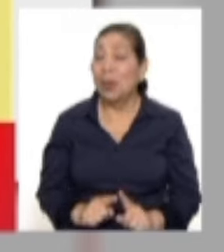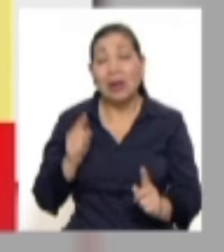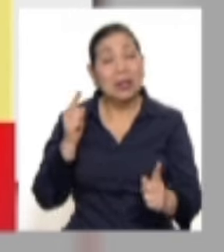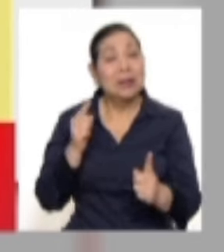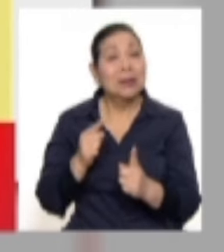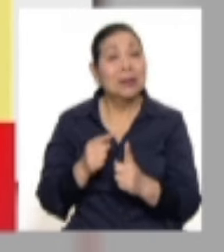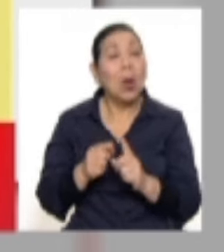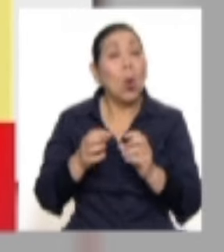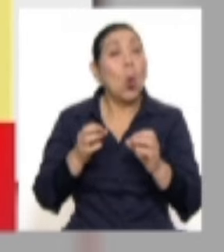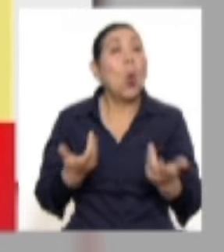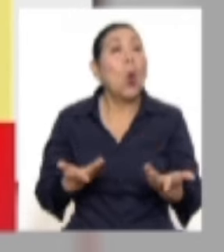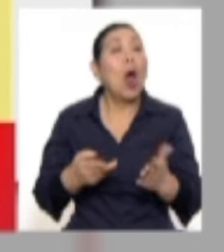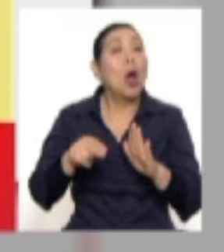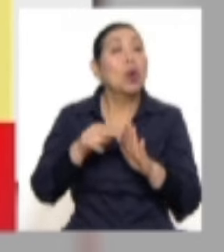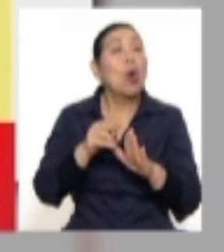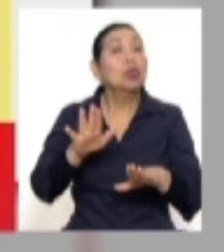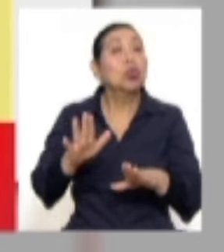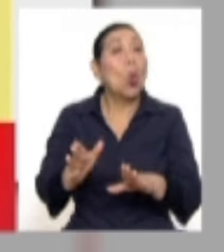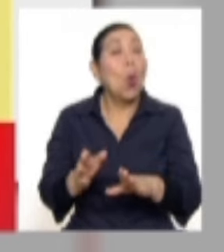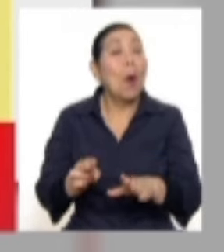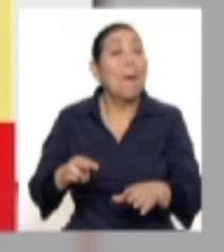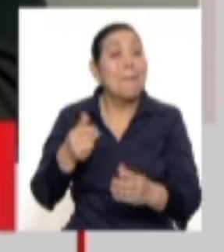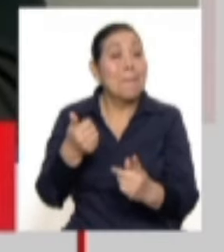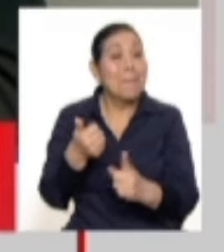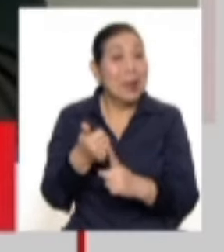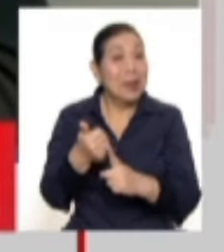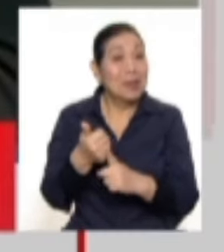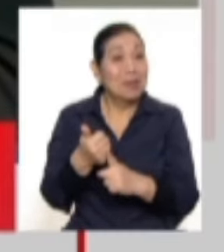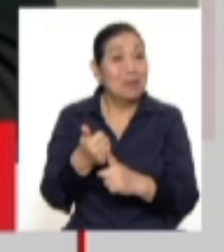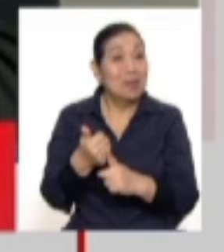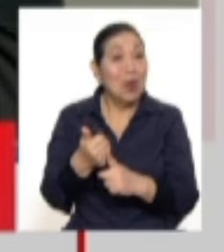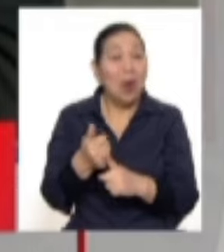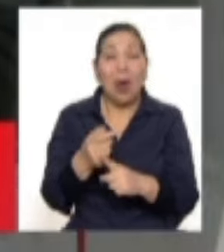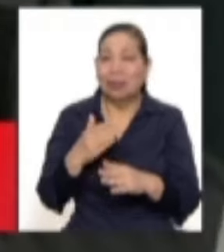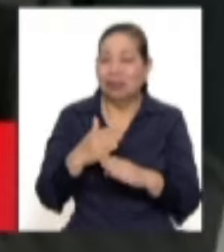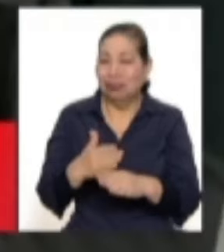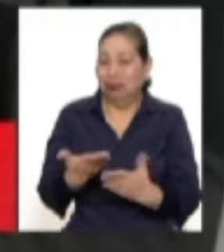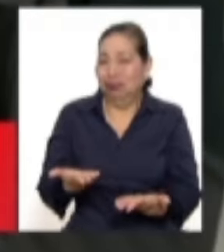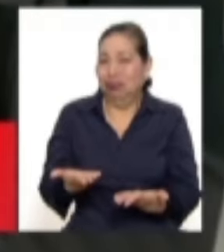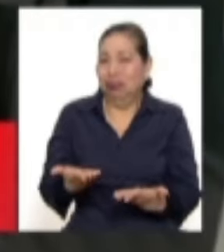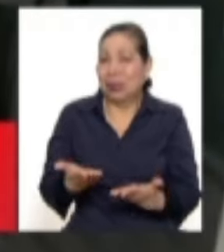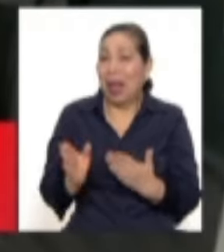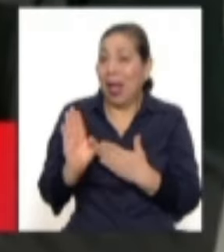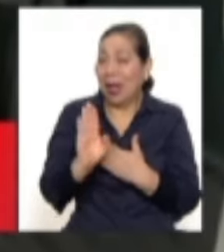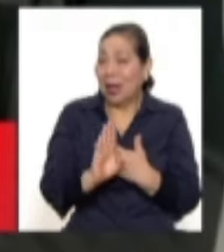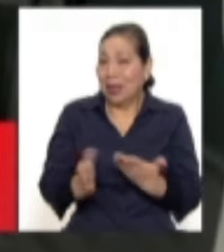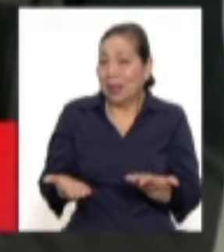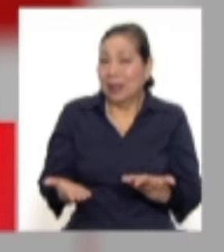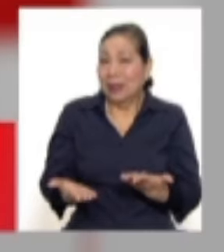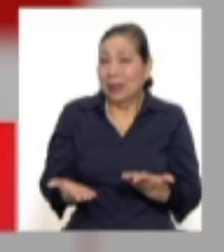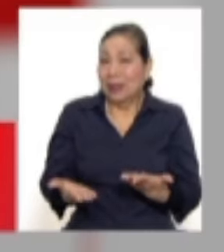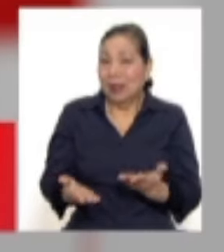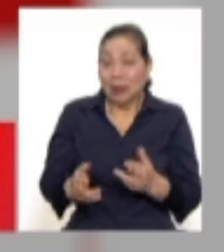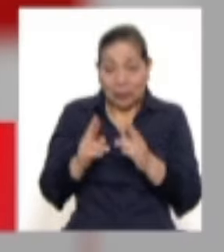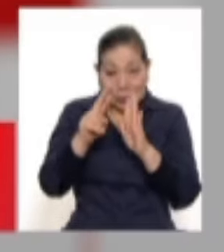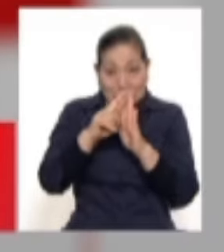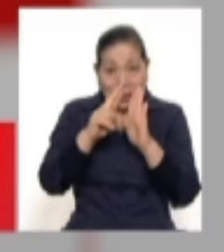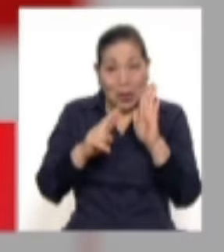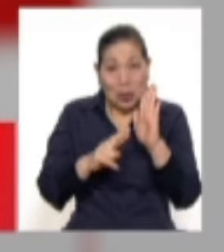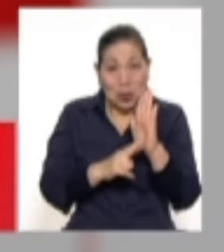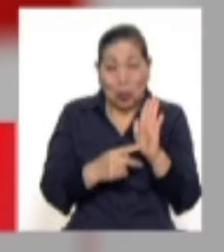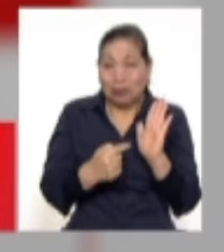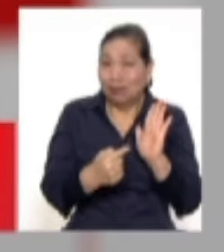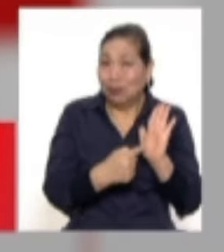el objetivo de asegurar el normal desarrollo del mismo, impedir su obstaculización y garantizar la eficacia de la resolución